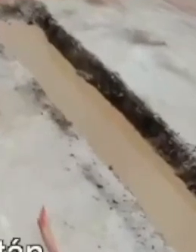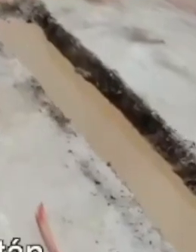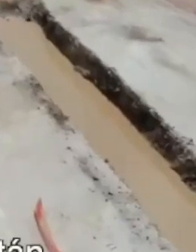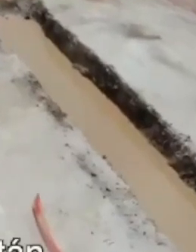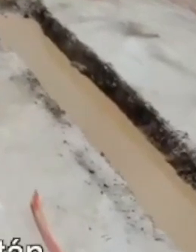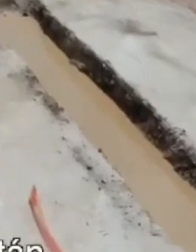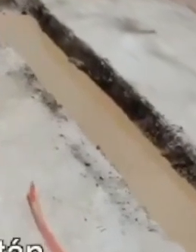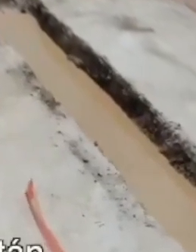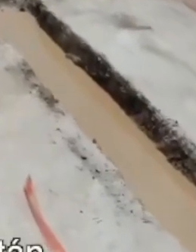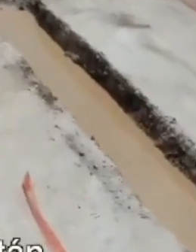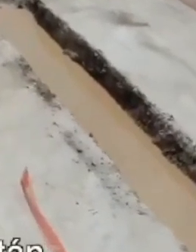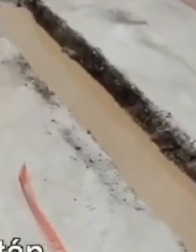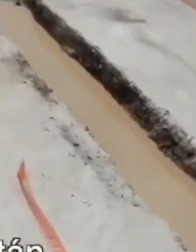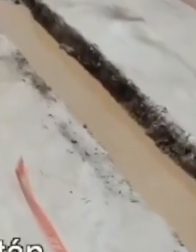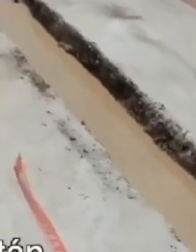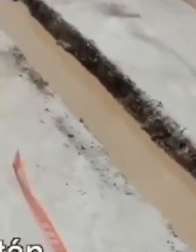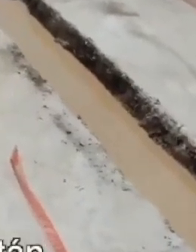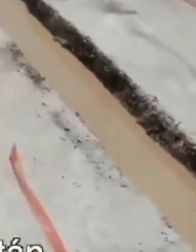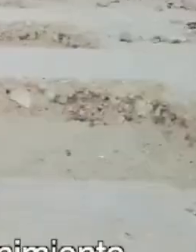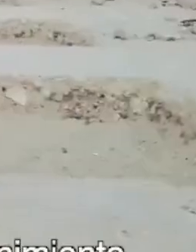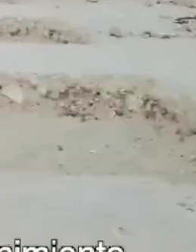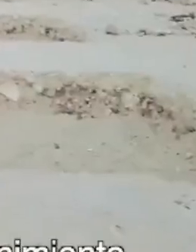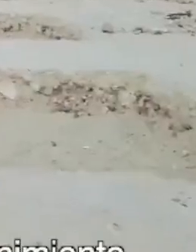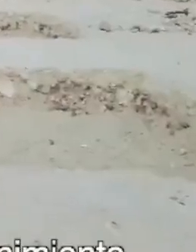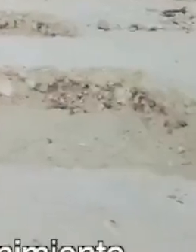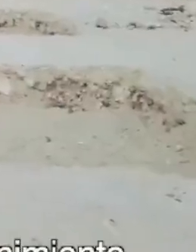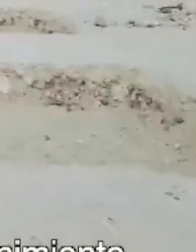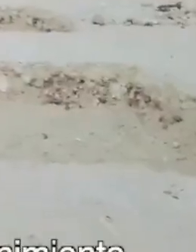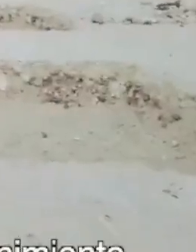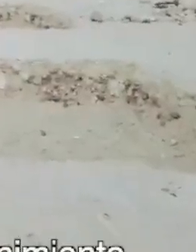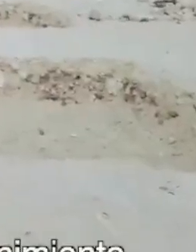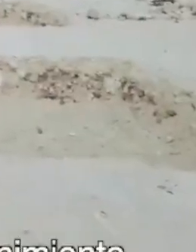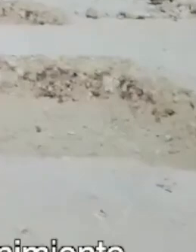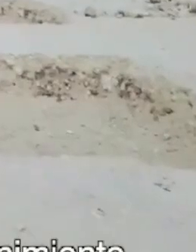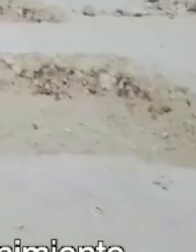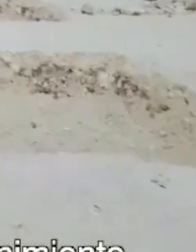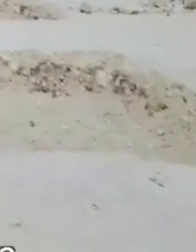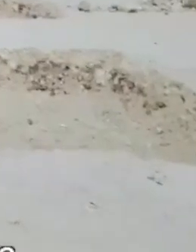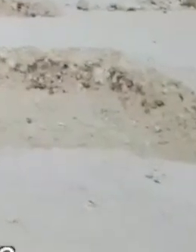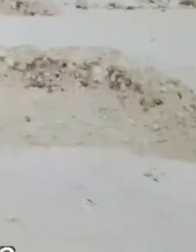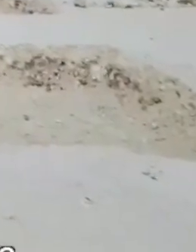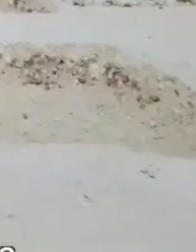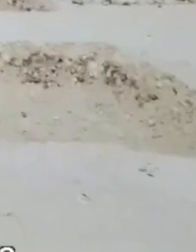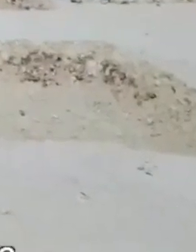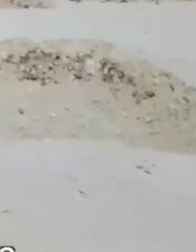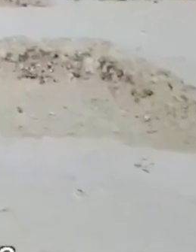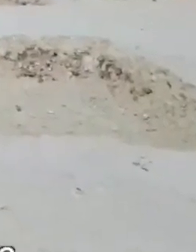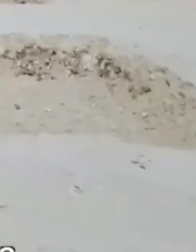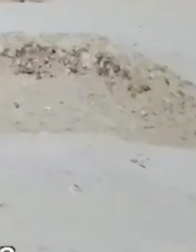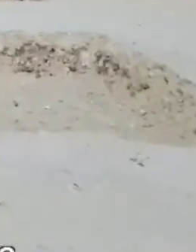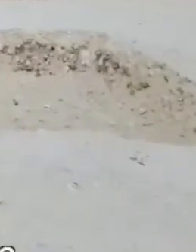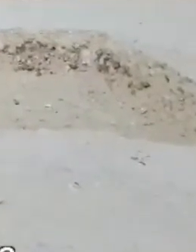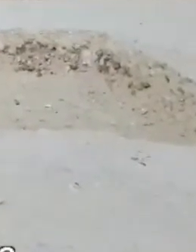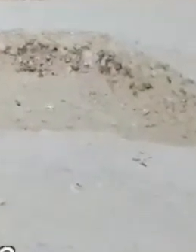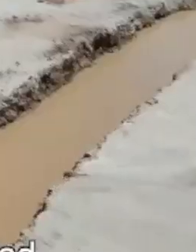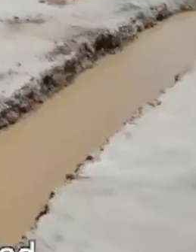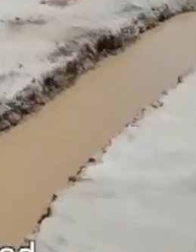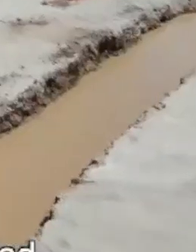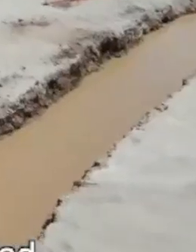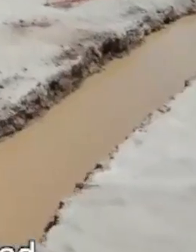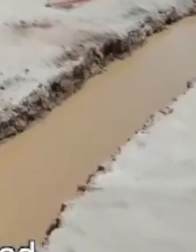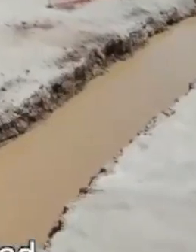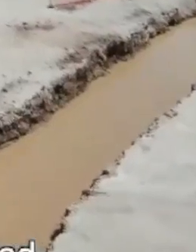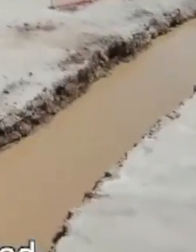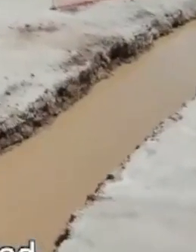tramo 3, cerca de Canacín, Yucatán, iniciaron los trabajos para la base de mantenimiento que dará atención permanente a la vía, a fin